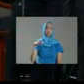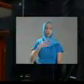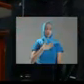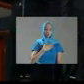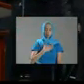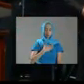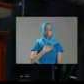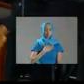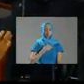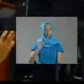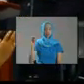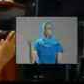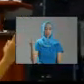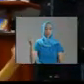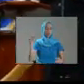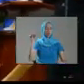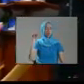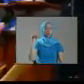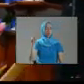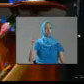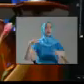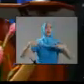que no hay nada